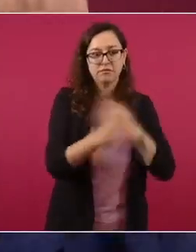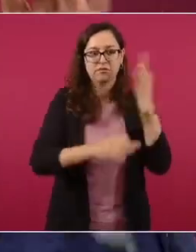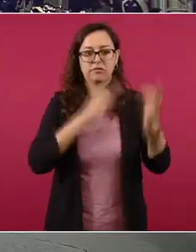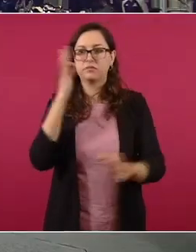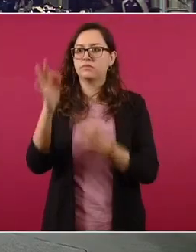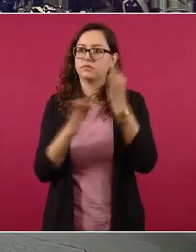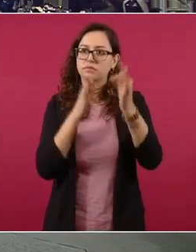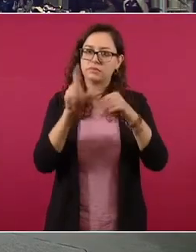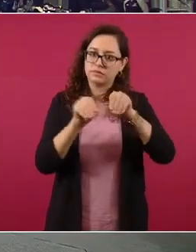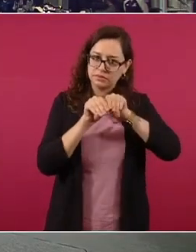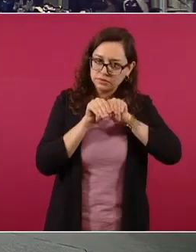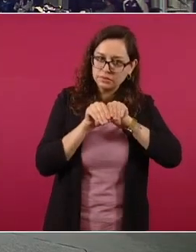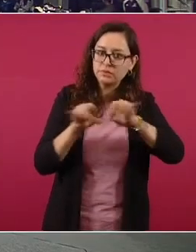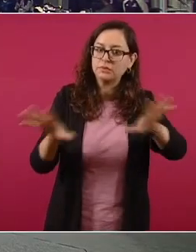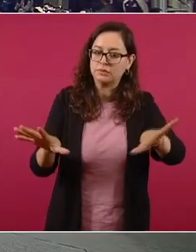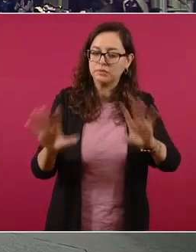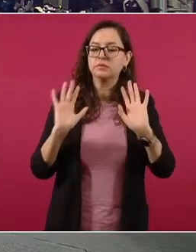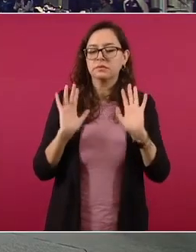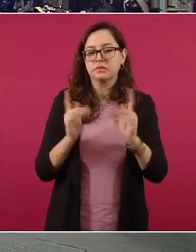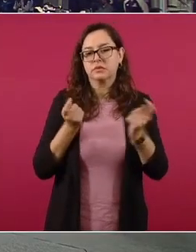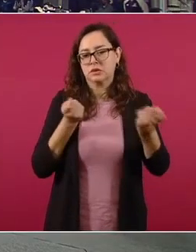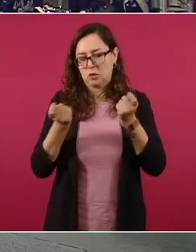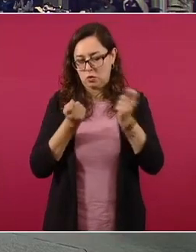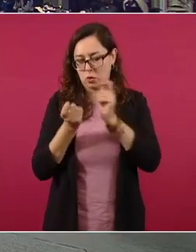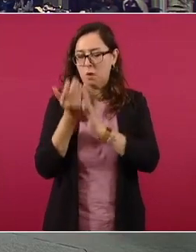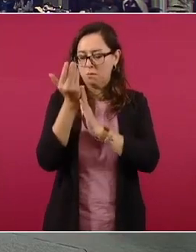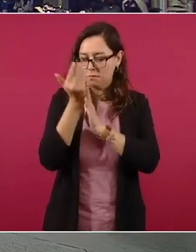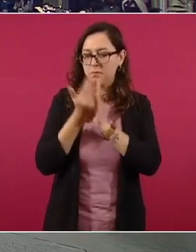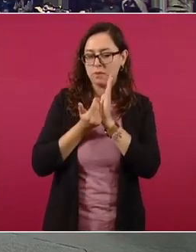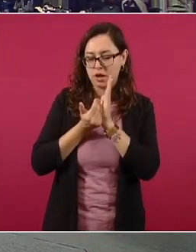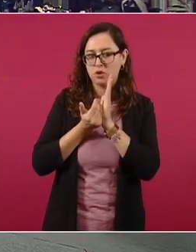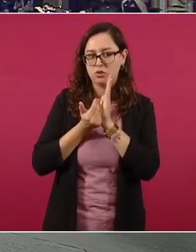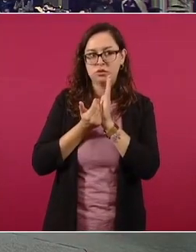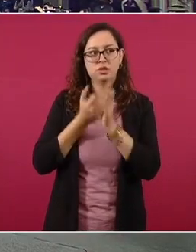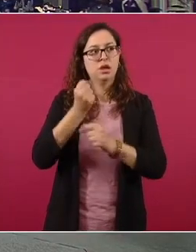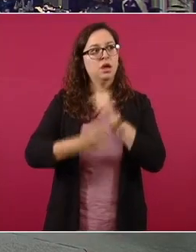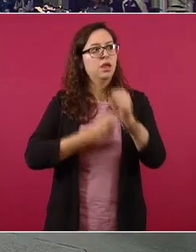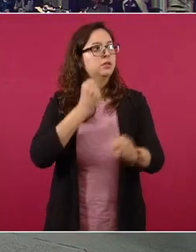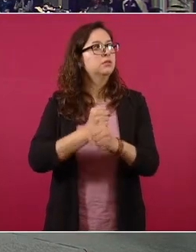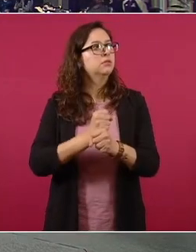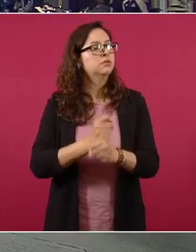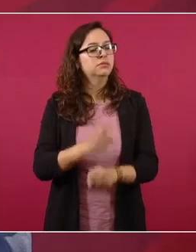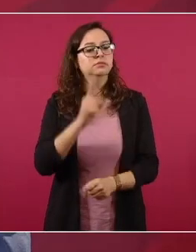medios a partir de